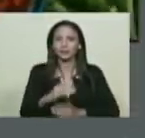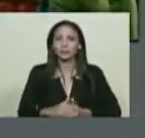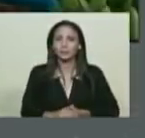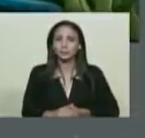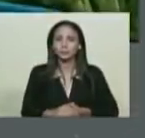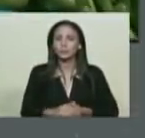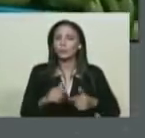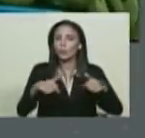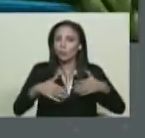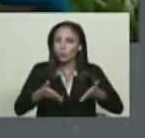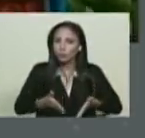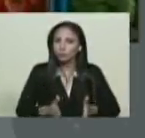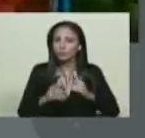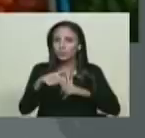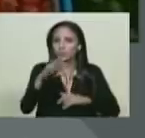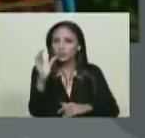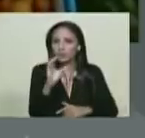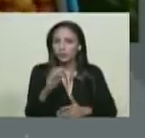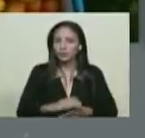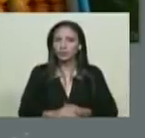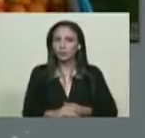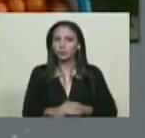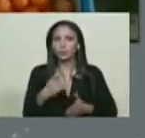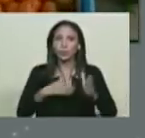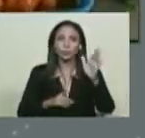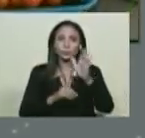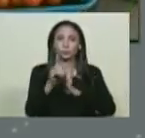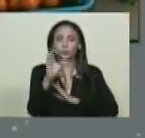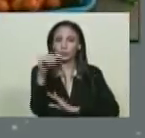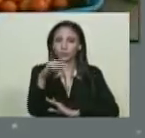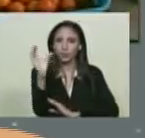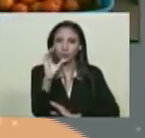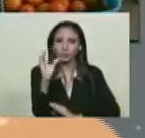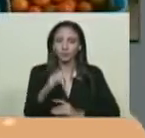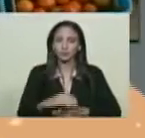Criado, nacido, criado y crecido en Caracas,